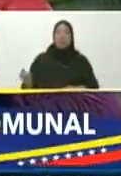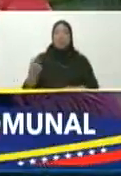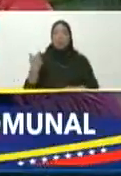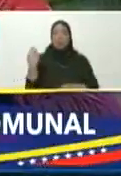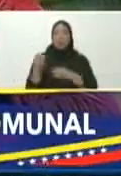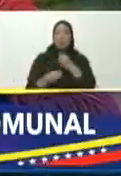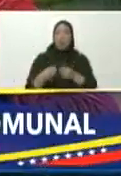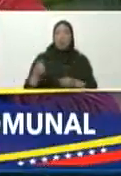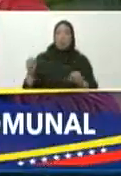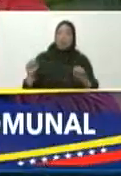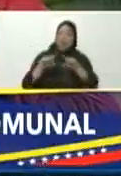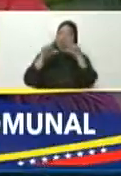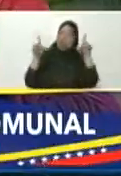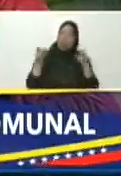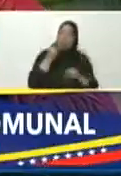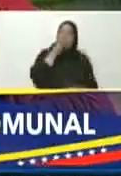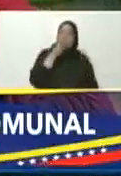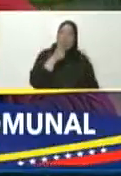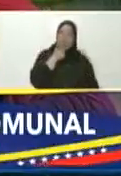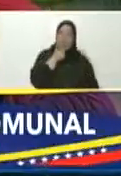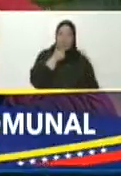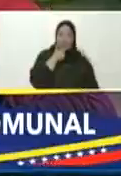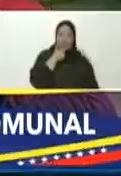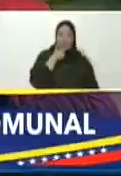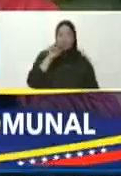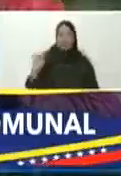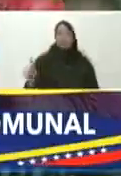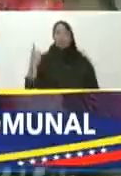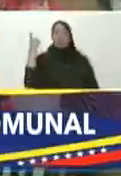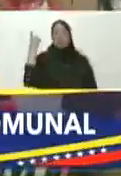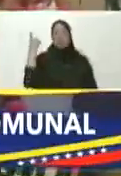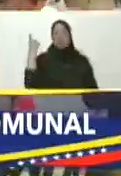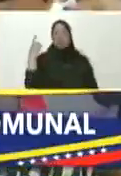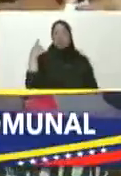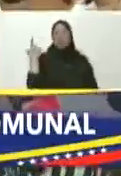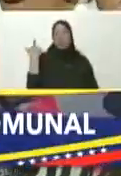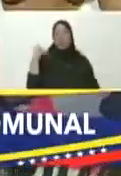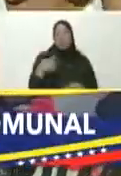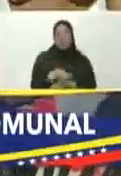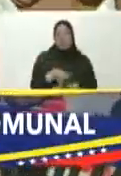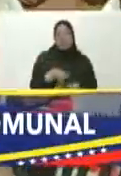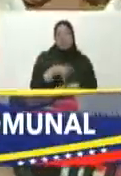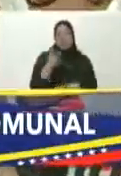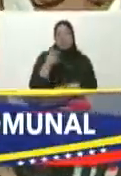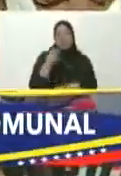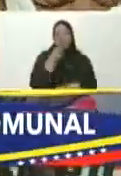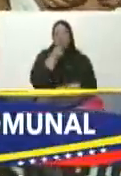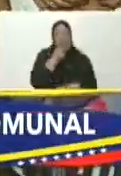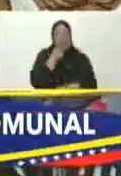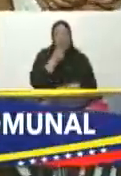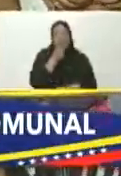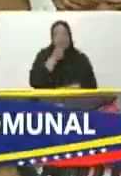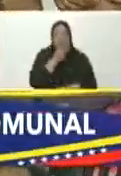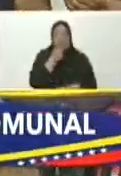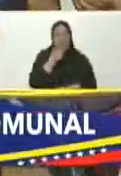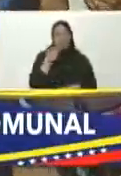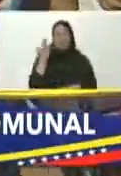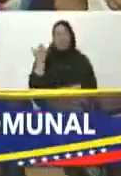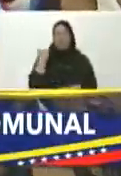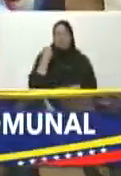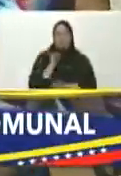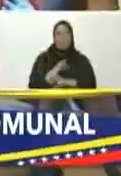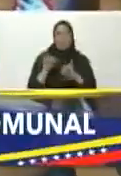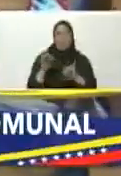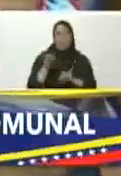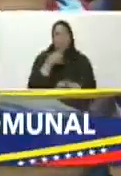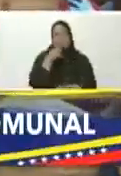hoy luce de lujo, de primera, de carrera y chulo, chulito. Y no podía mejor ser la oportunidad de tenerlo usted